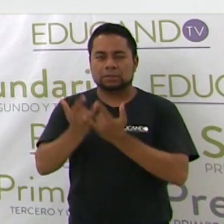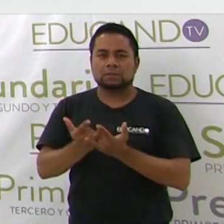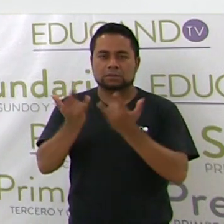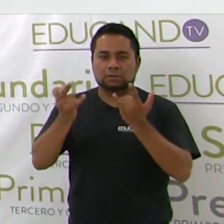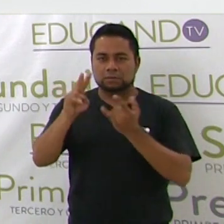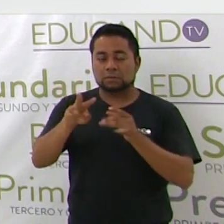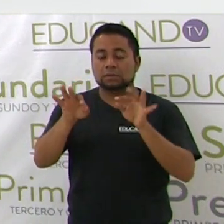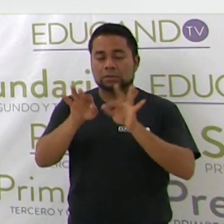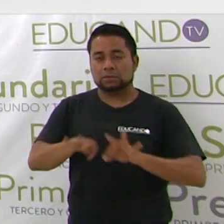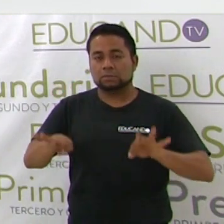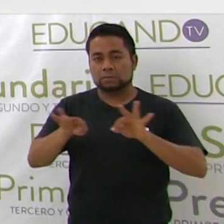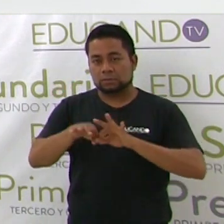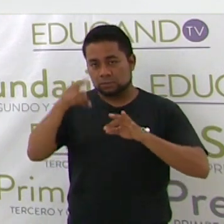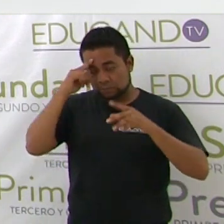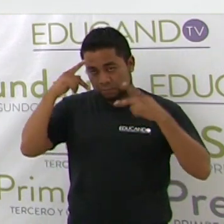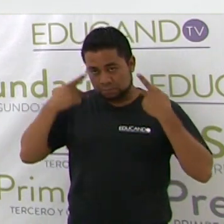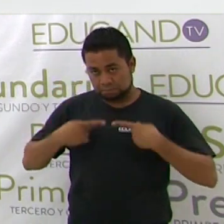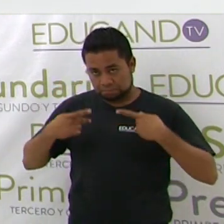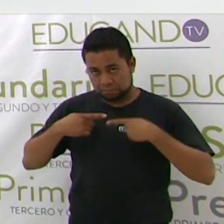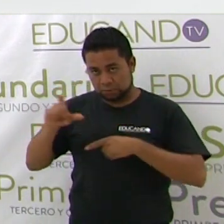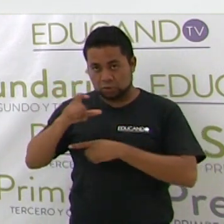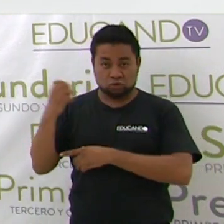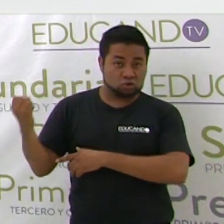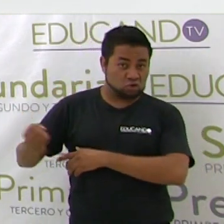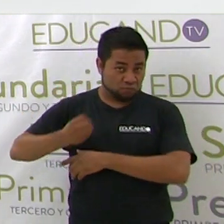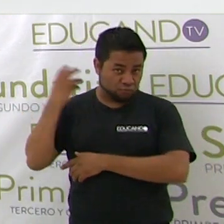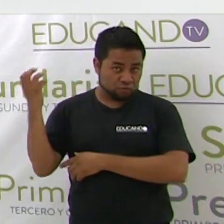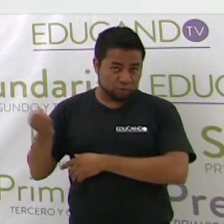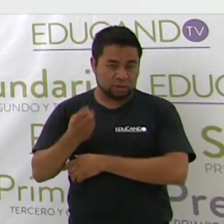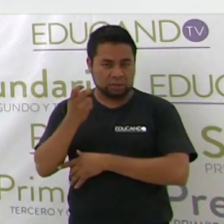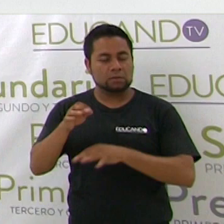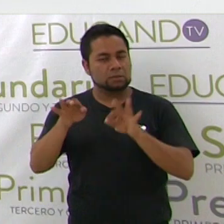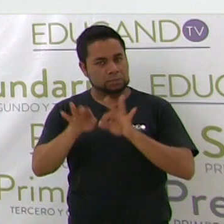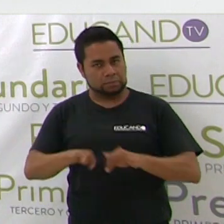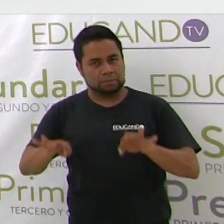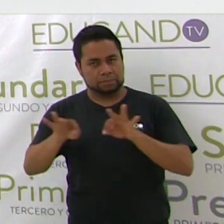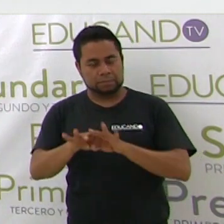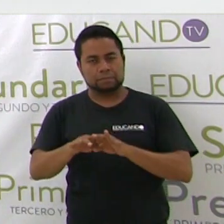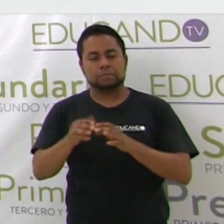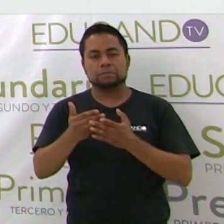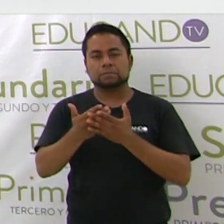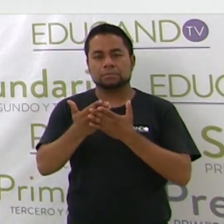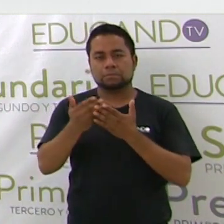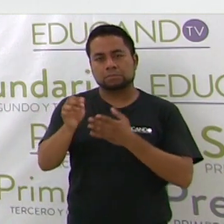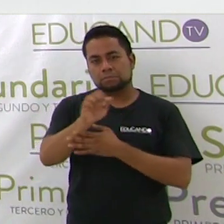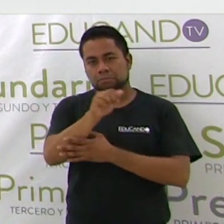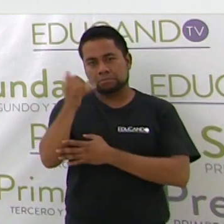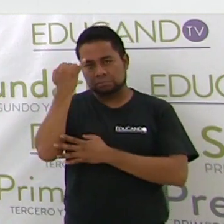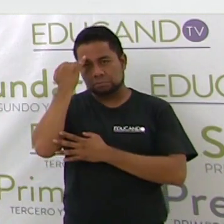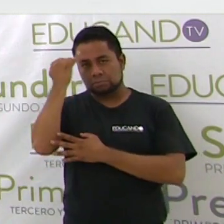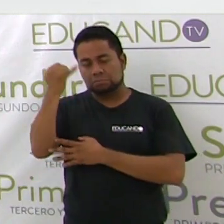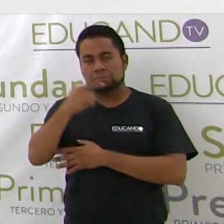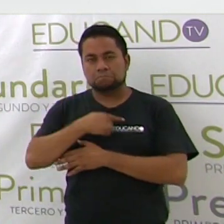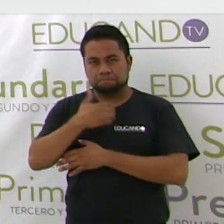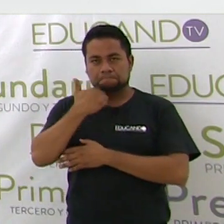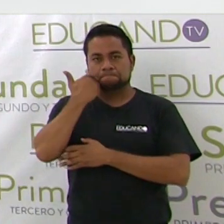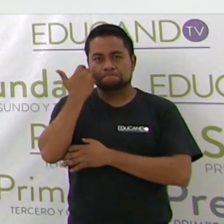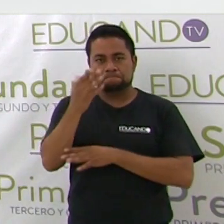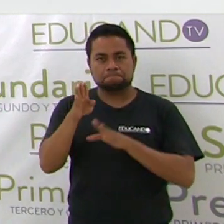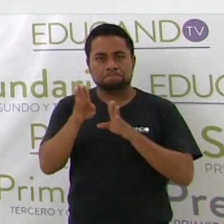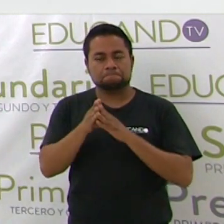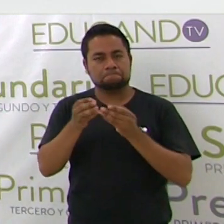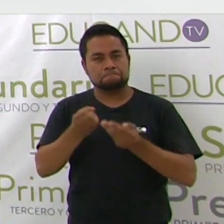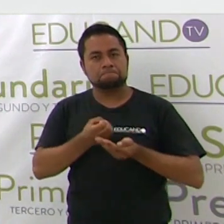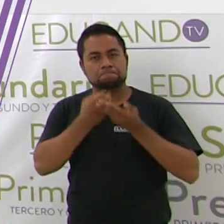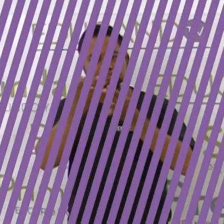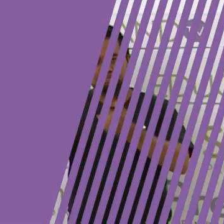es importante para una persona que va a hacer una conferencia. Ahora, la otra idea que también me gustaría que nosotros pudiéramos